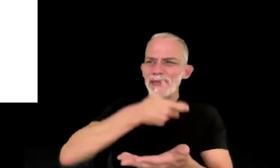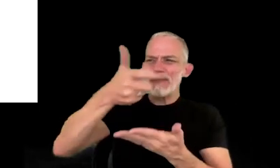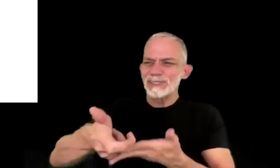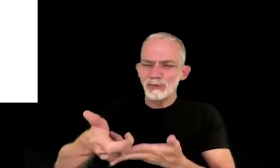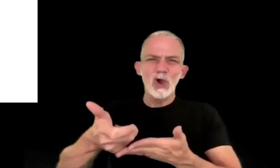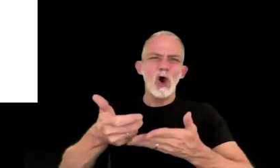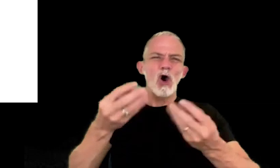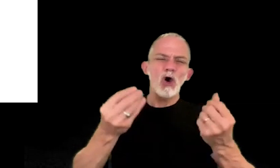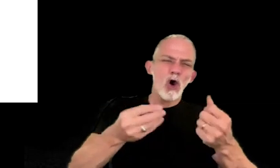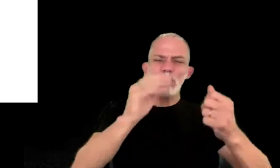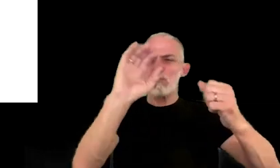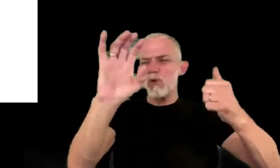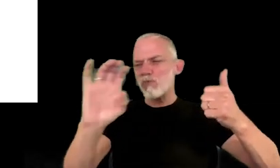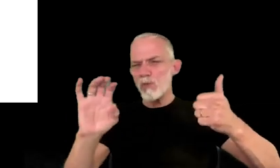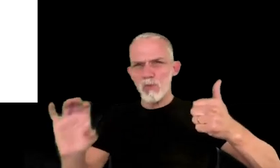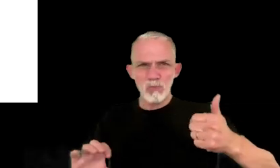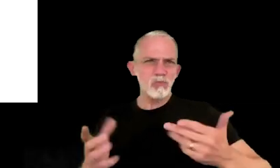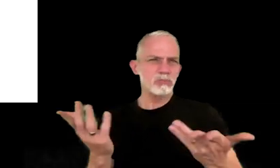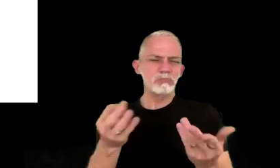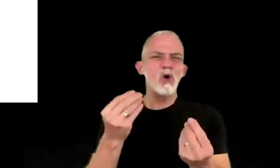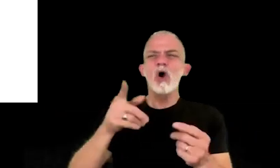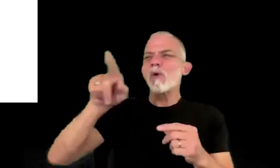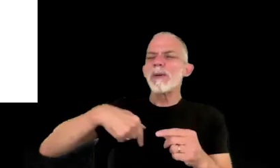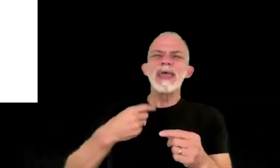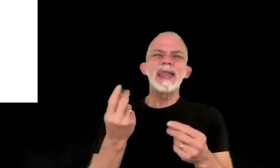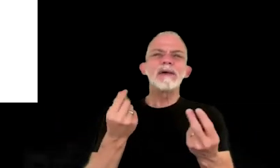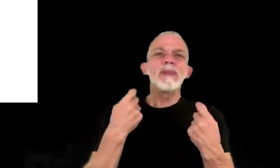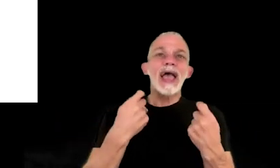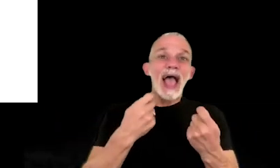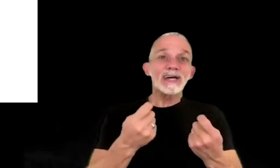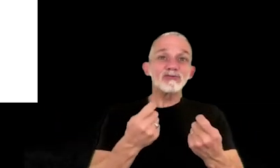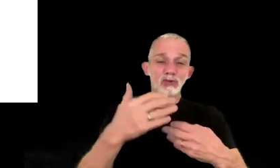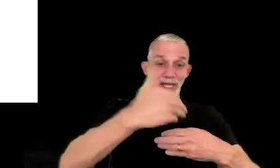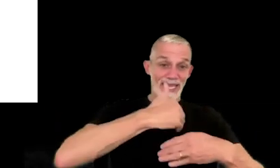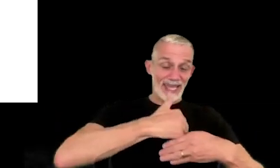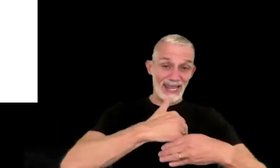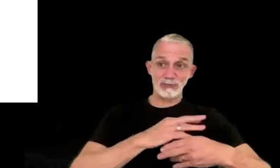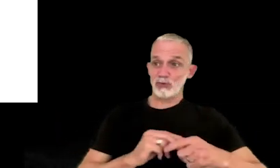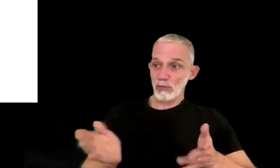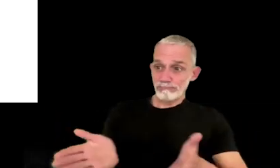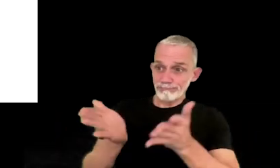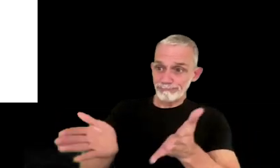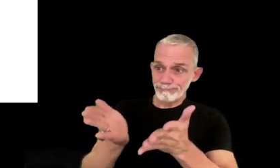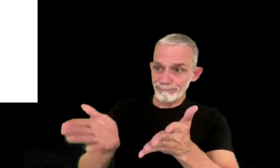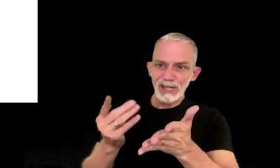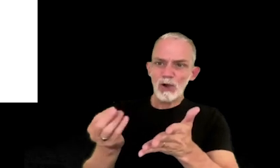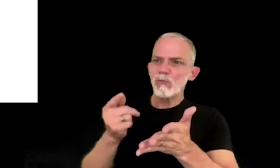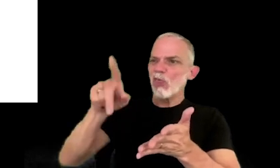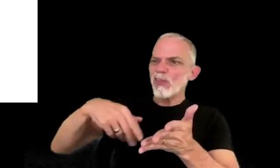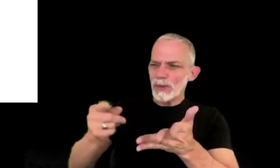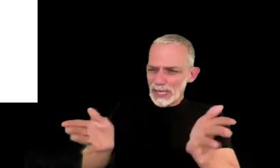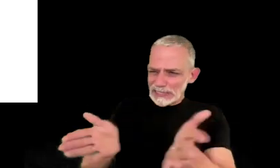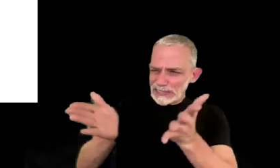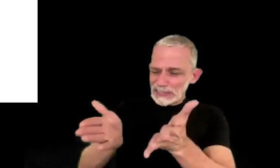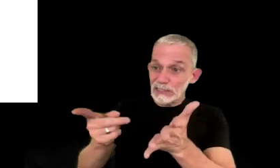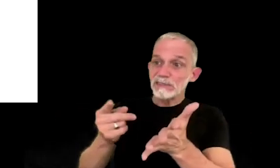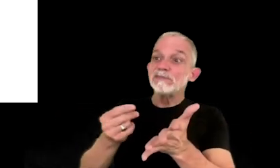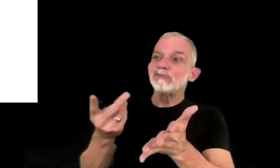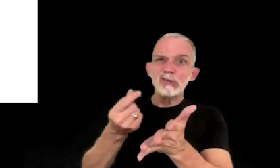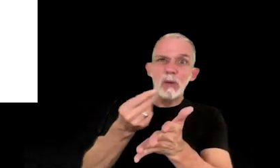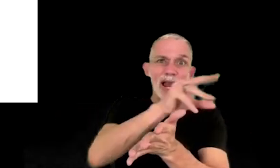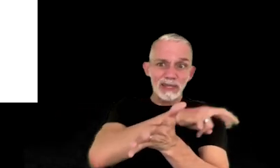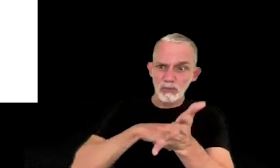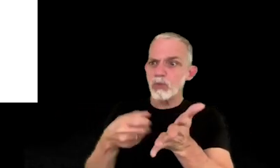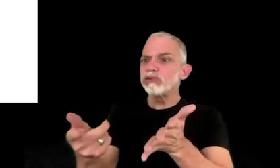públicas sostenibles, cómo financiar los ingresos e incentivos relacionados con el cambio